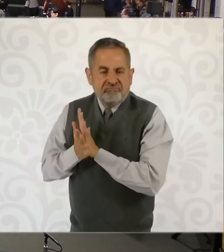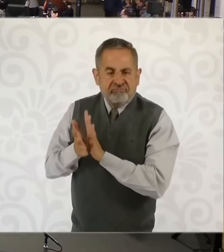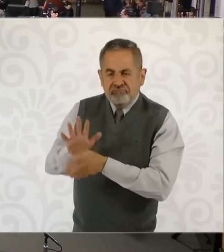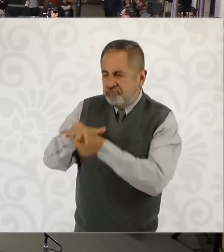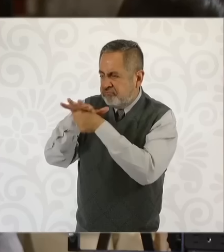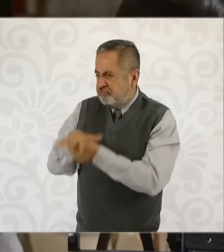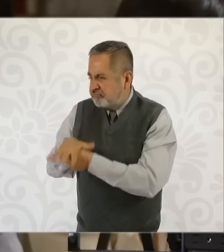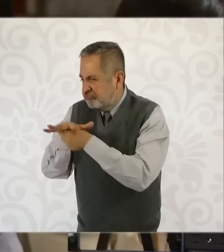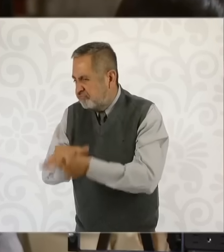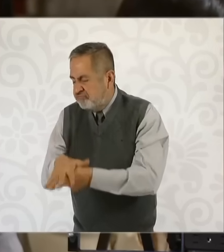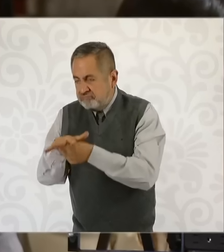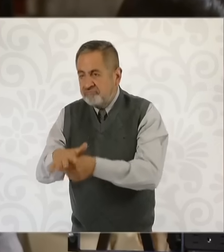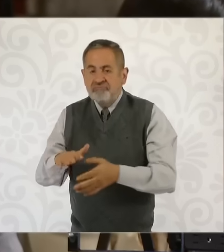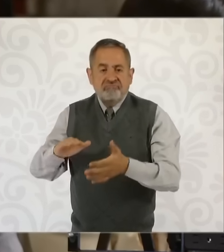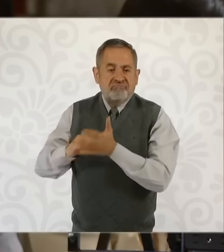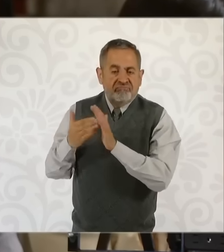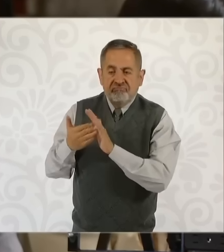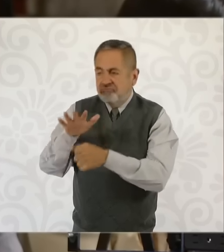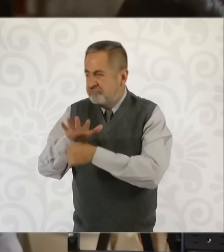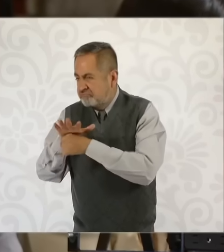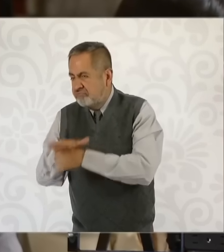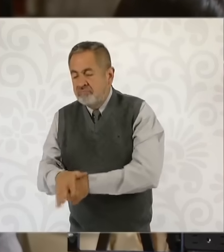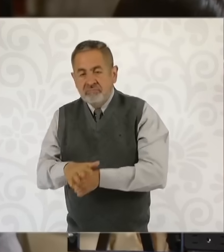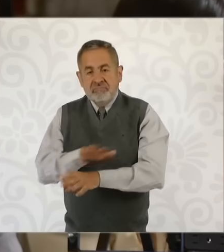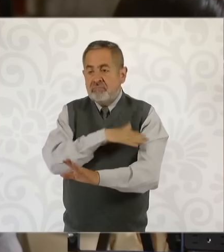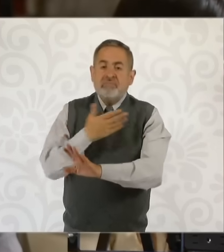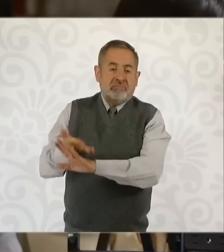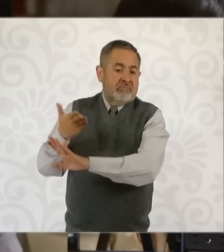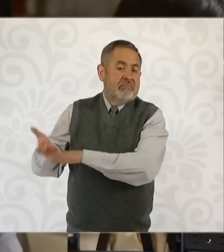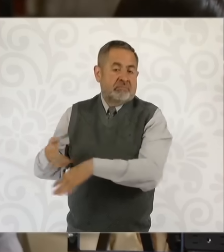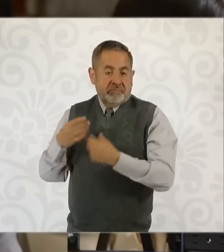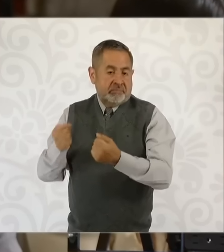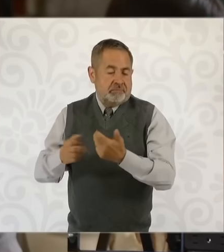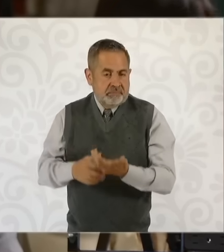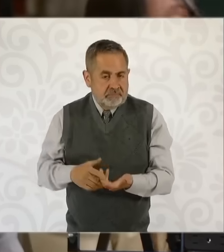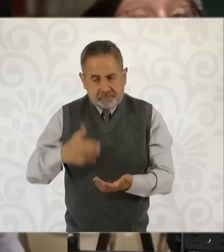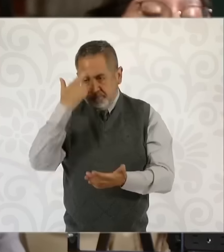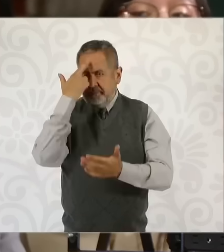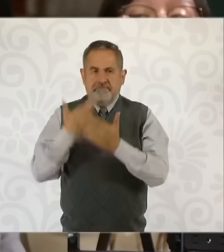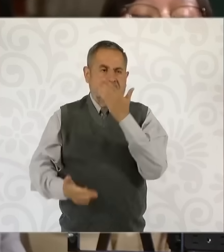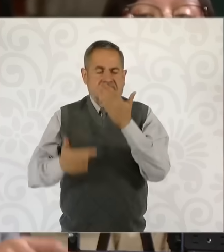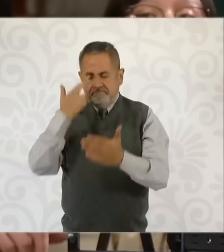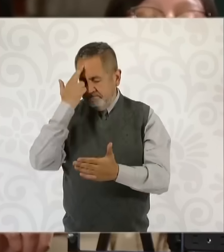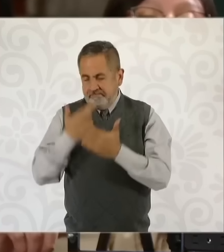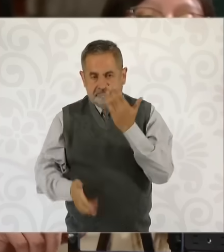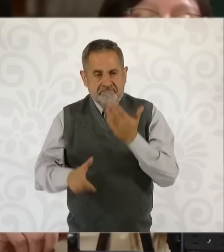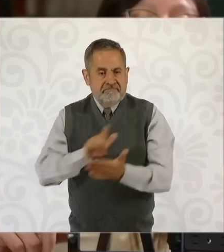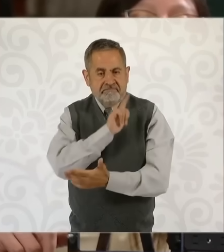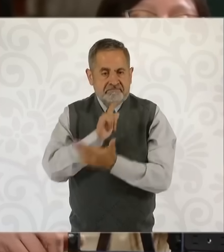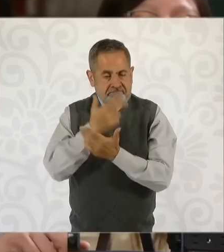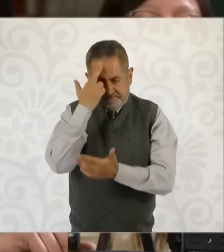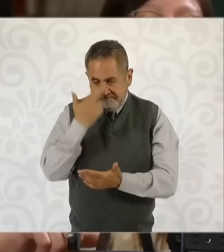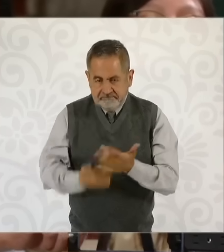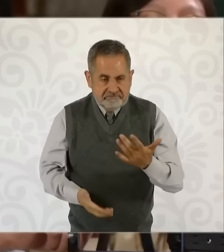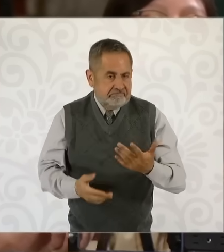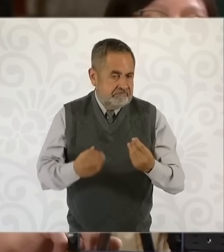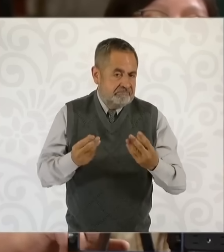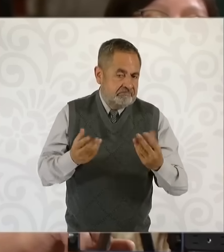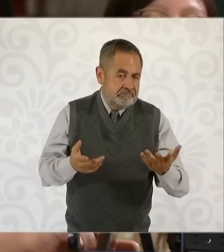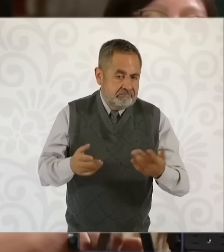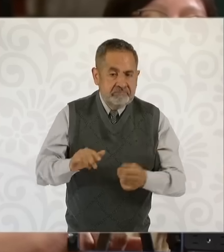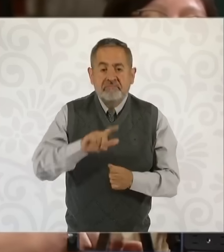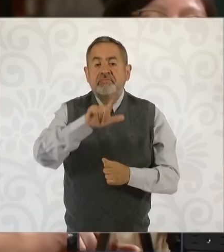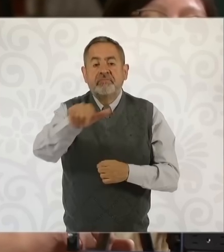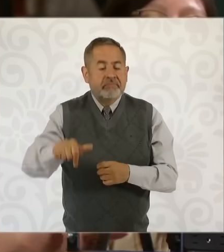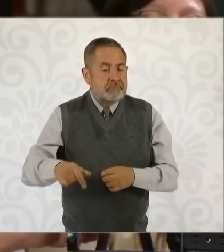hacen incluso con operaciones clandestinas y cometiendo todo tipo de delitos. Después el gobierno